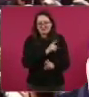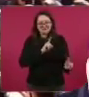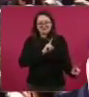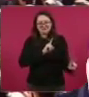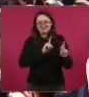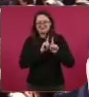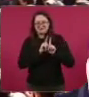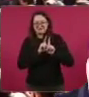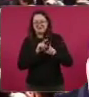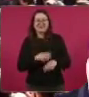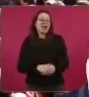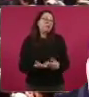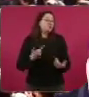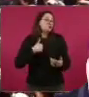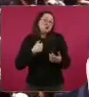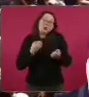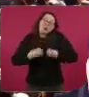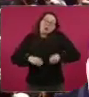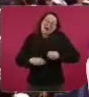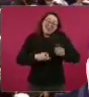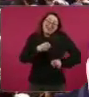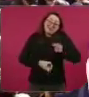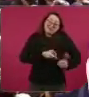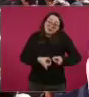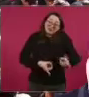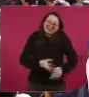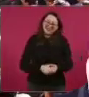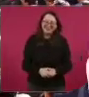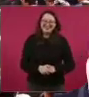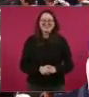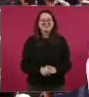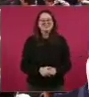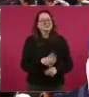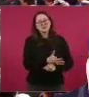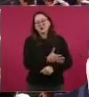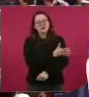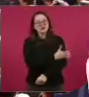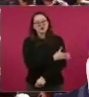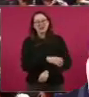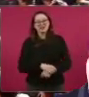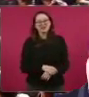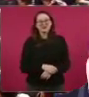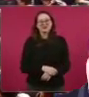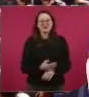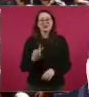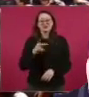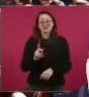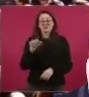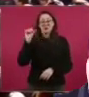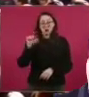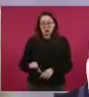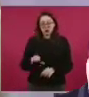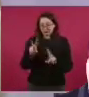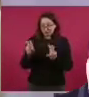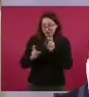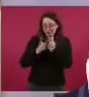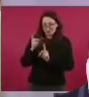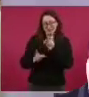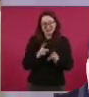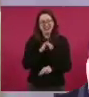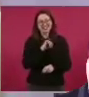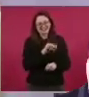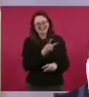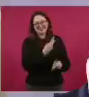haciendo deporte. No me acompaña. Y entonces, como se trataba de esta ceremonia, aquí estaba, ya,